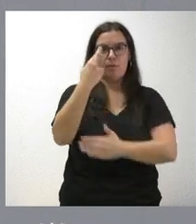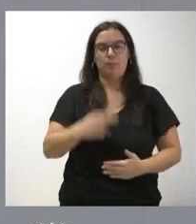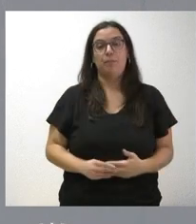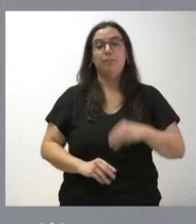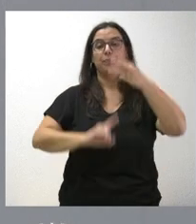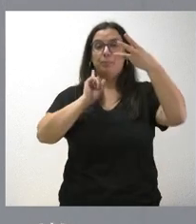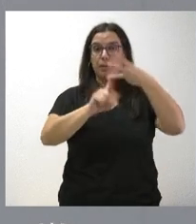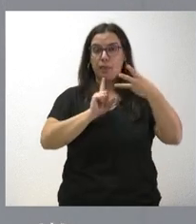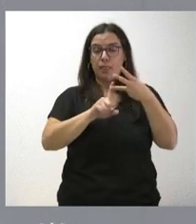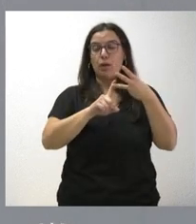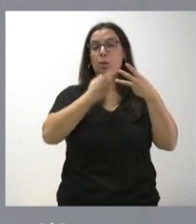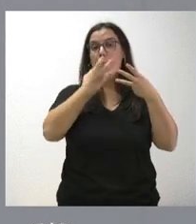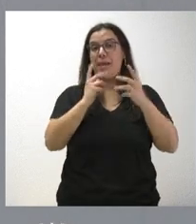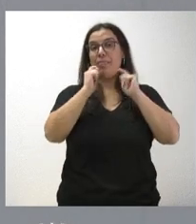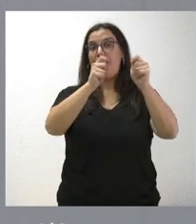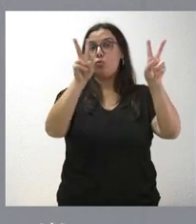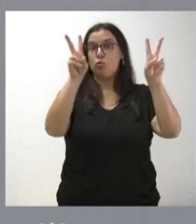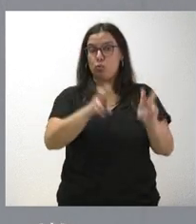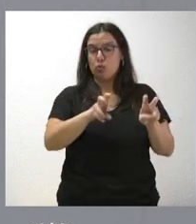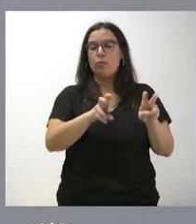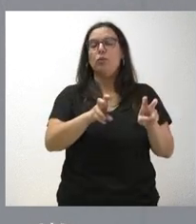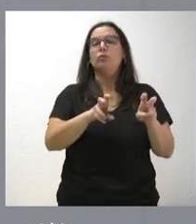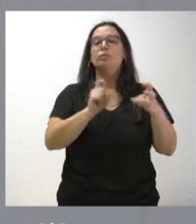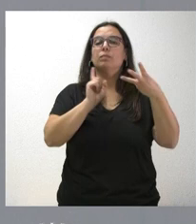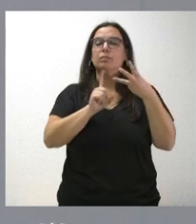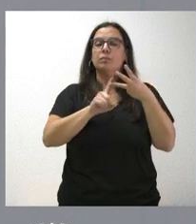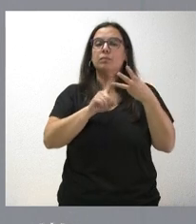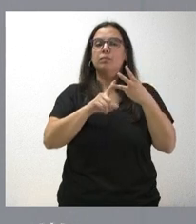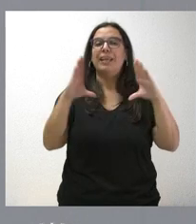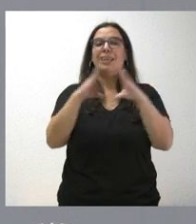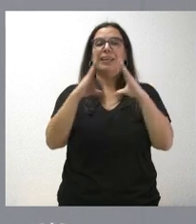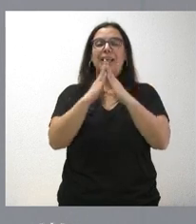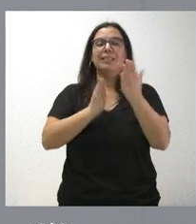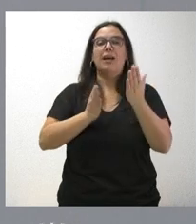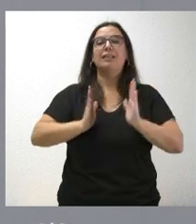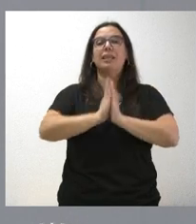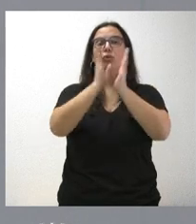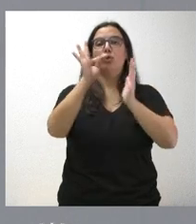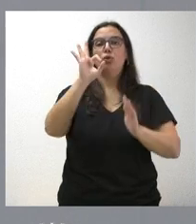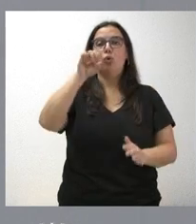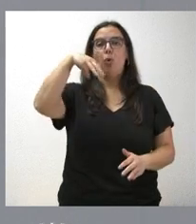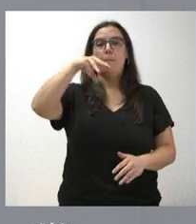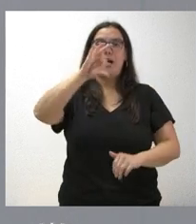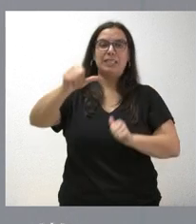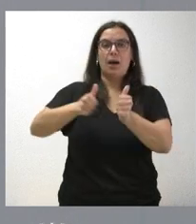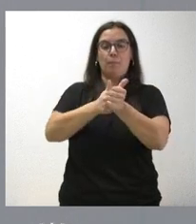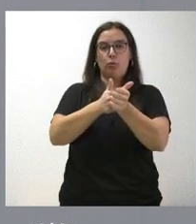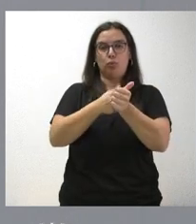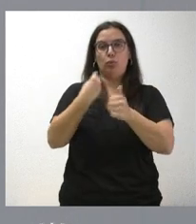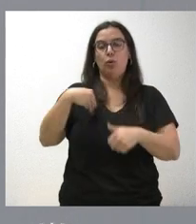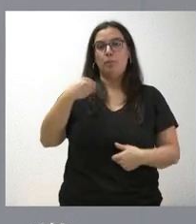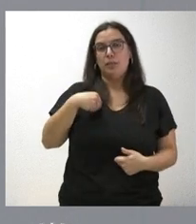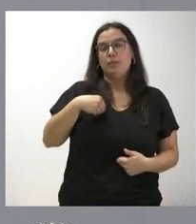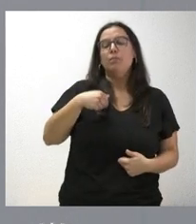tercero de los bienes que son declarados bien de interés cultural es la iglesia de Santo Tomás apóstol en cheler garr y